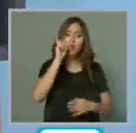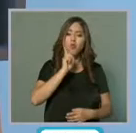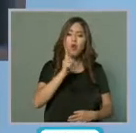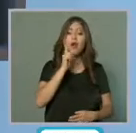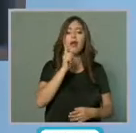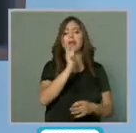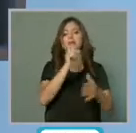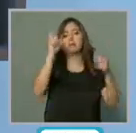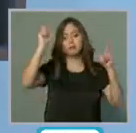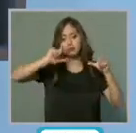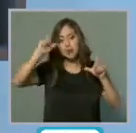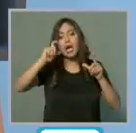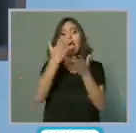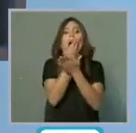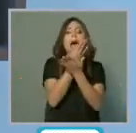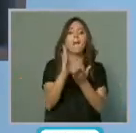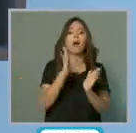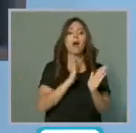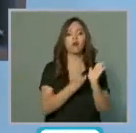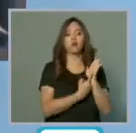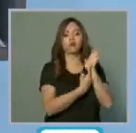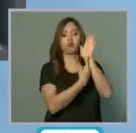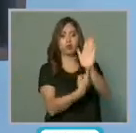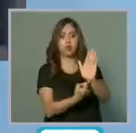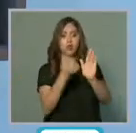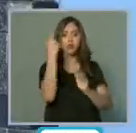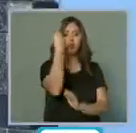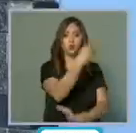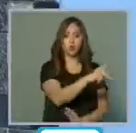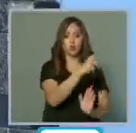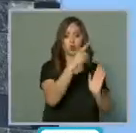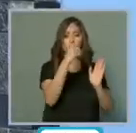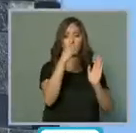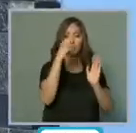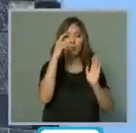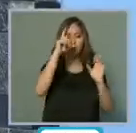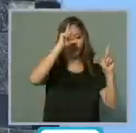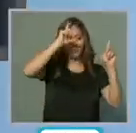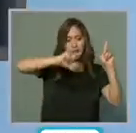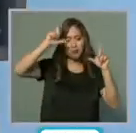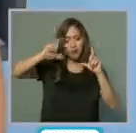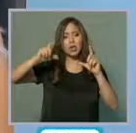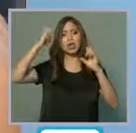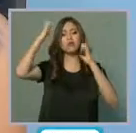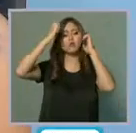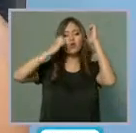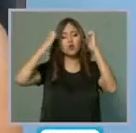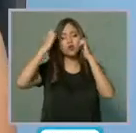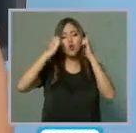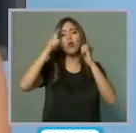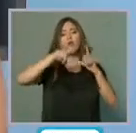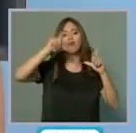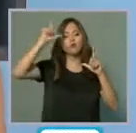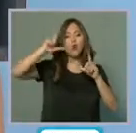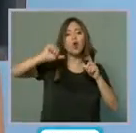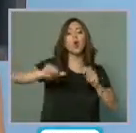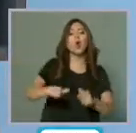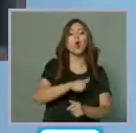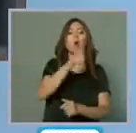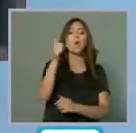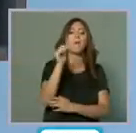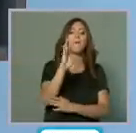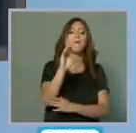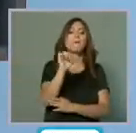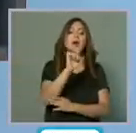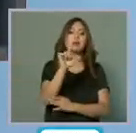se va a llevar a cabo una exposición, no solo de ellas, sino de otras mujeres en la fotografía, y un bazar para que los interesados